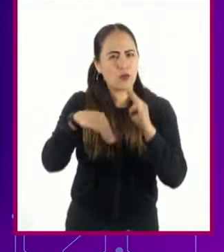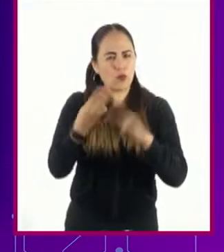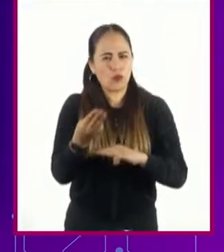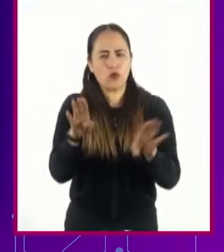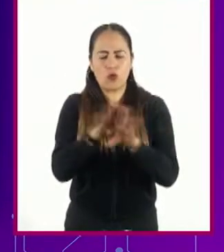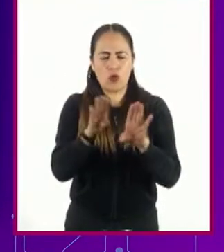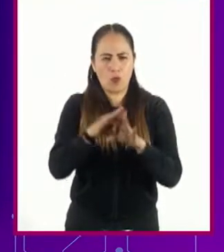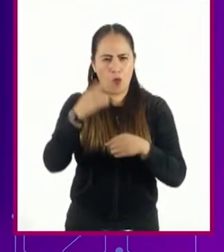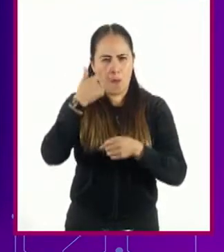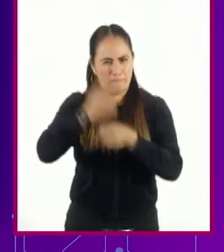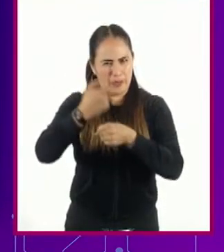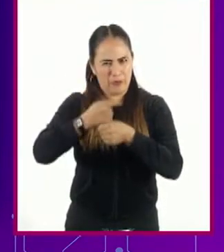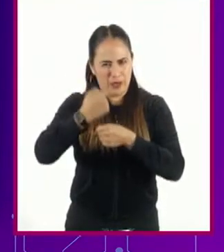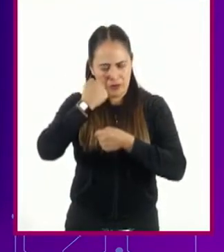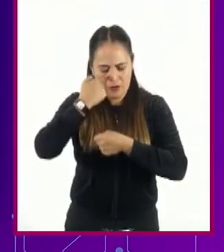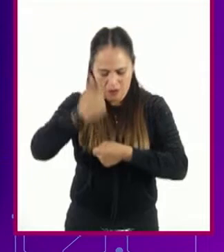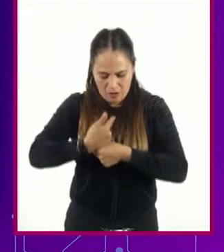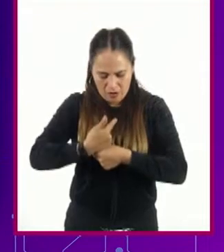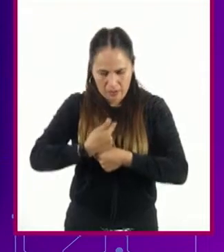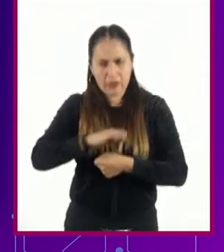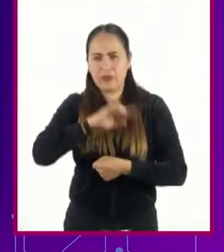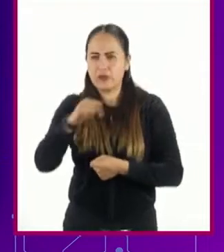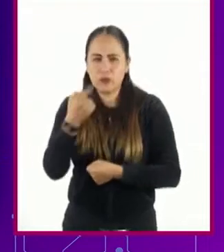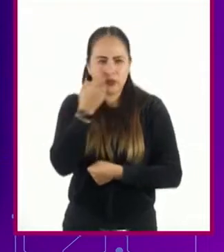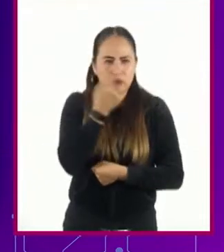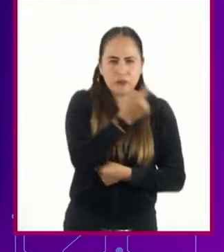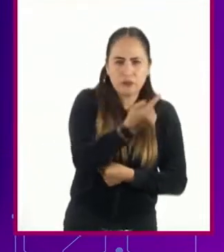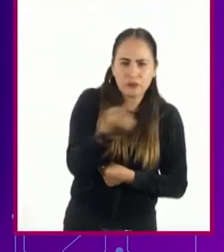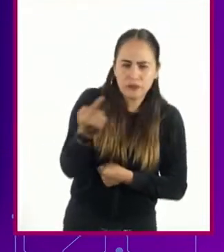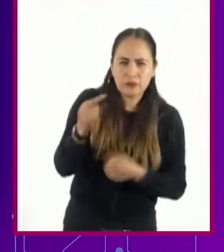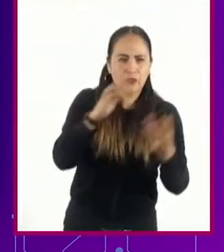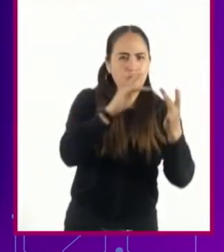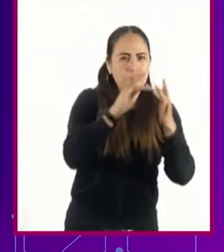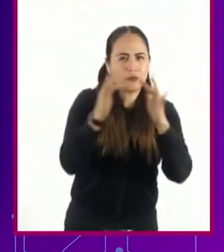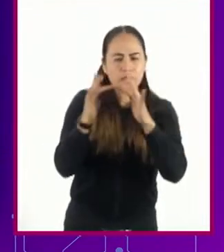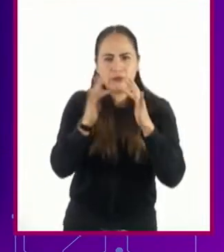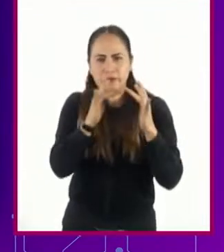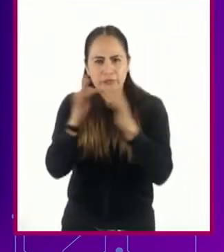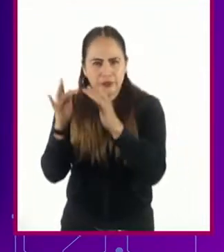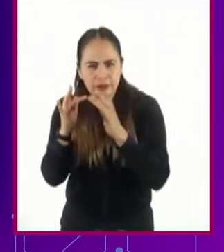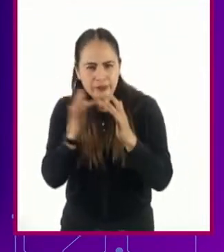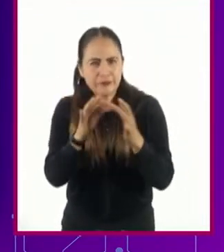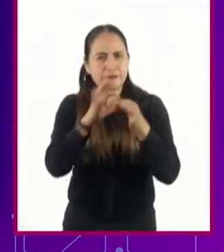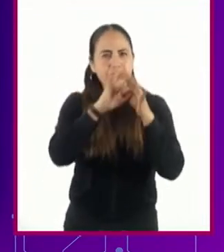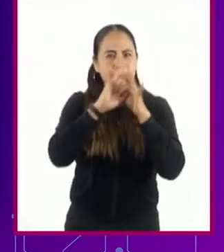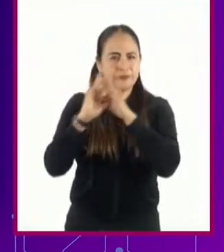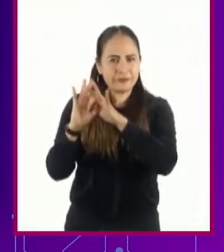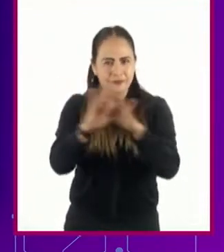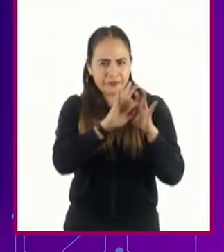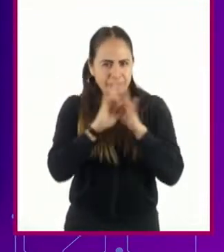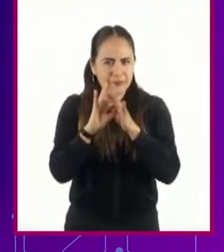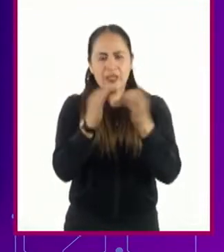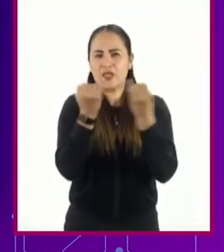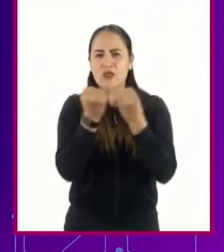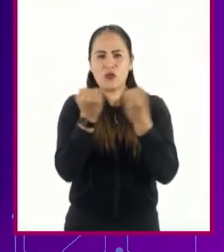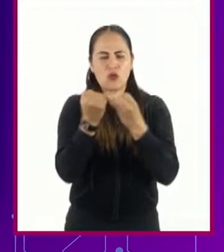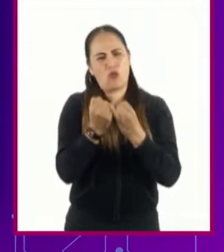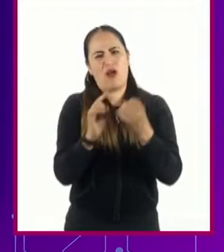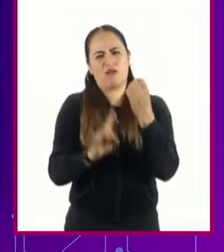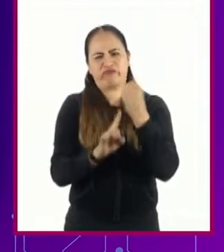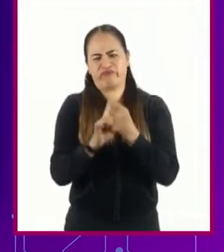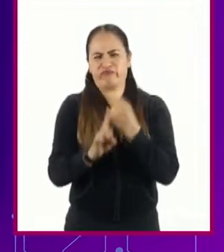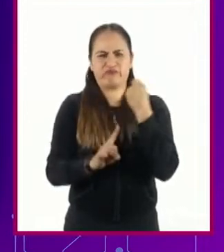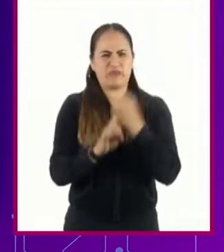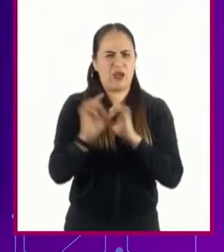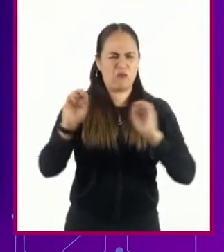y continuando con los demás, horizontalmente, formando redes, promoviendo intercambio mutuo y superando diferencias desde una